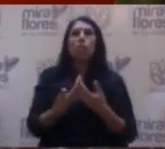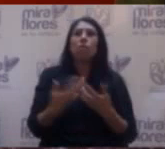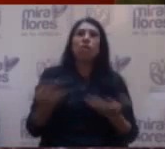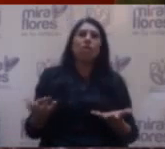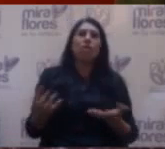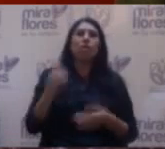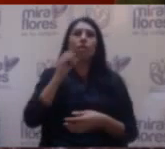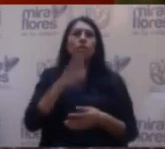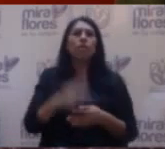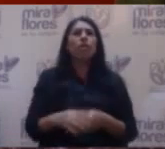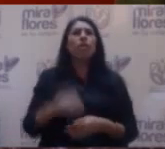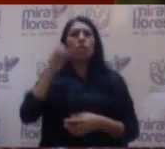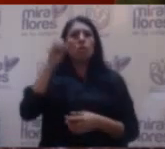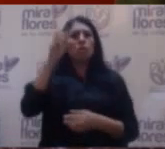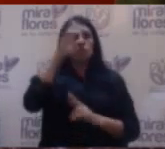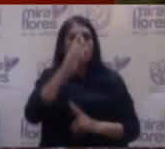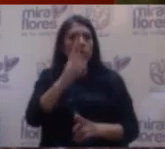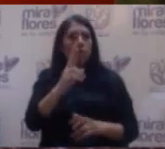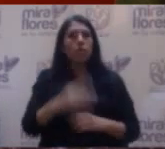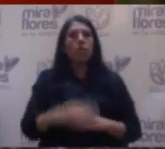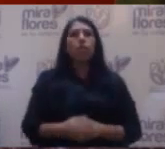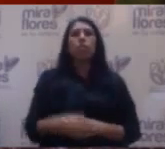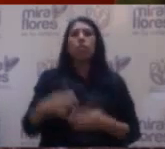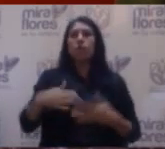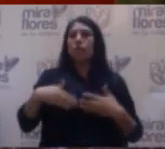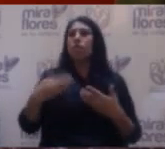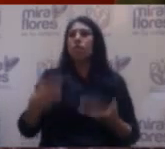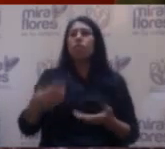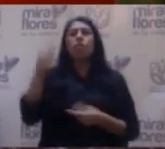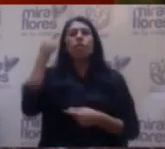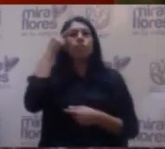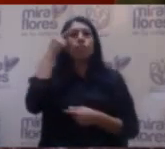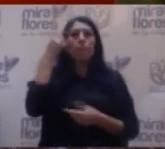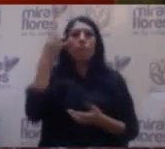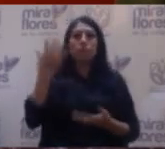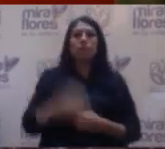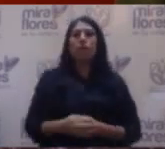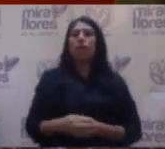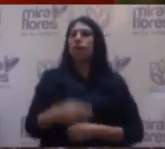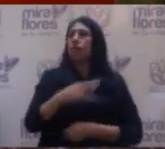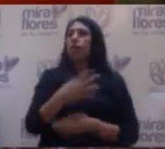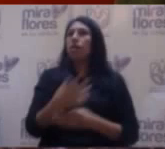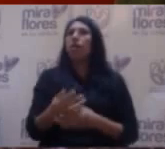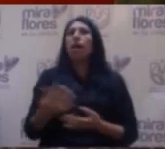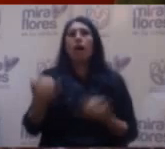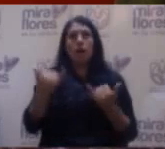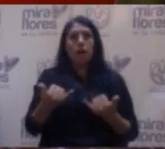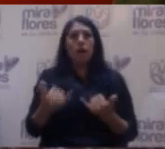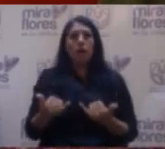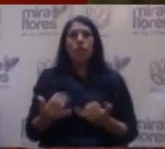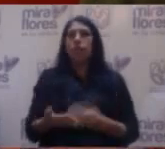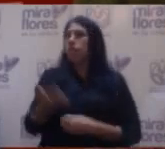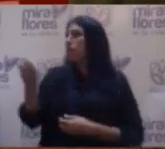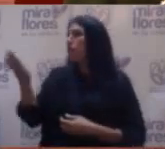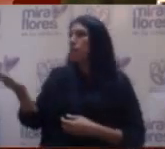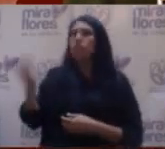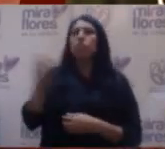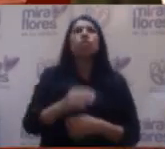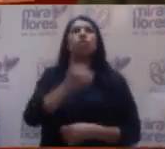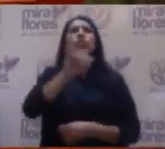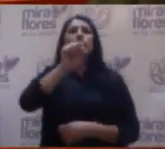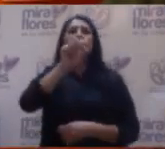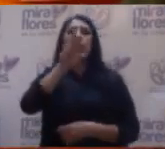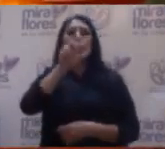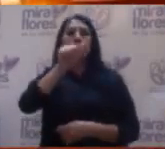de una manera reflexiva, señor regidor. Le damos el uso de la palabra al regidor Israel